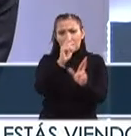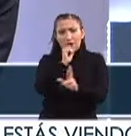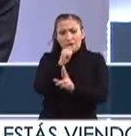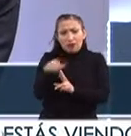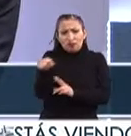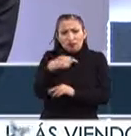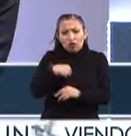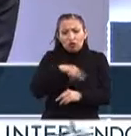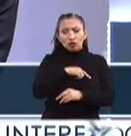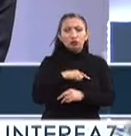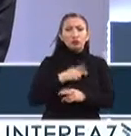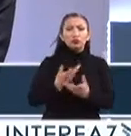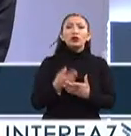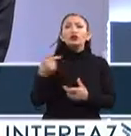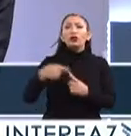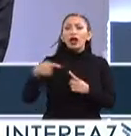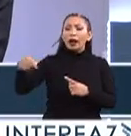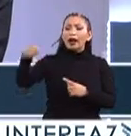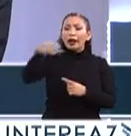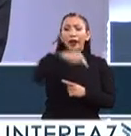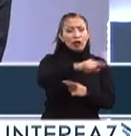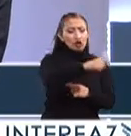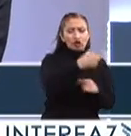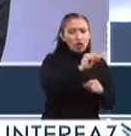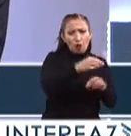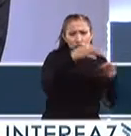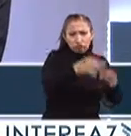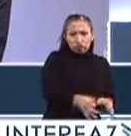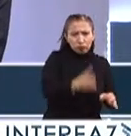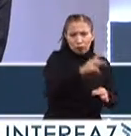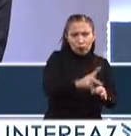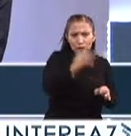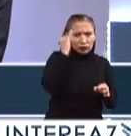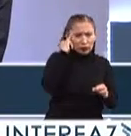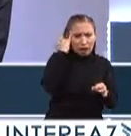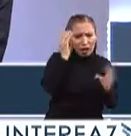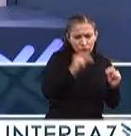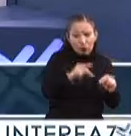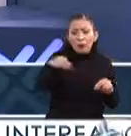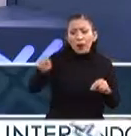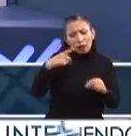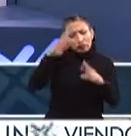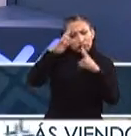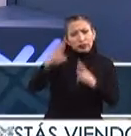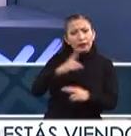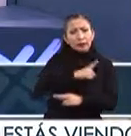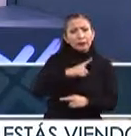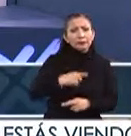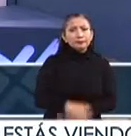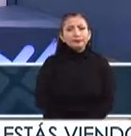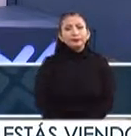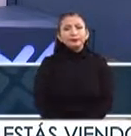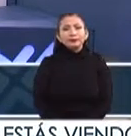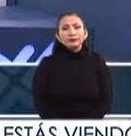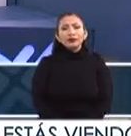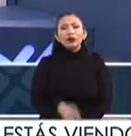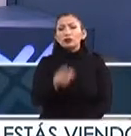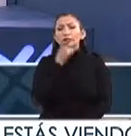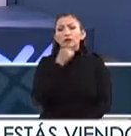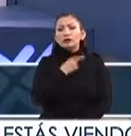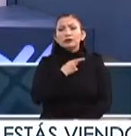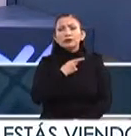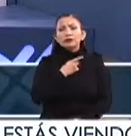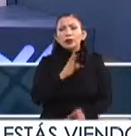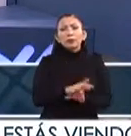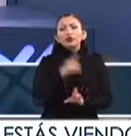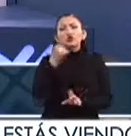también por quienes, digamos, no son originarios, de pueblos originarios. Efectivamente. ¿Por qué? Platícanos, ¿por